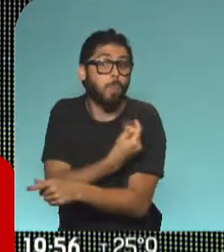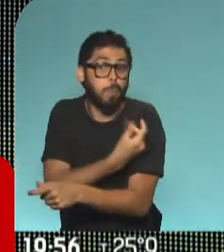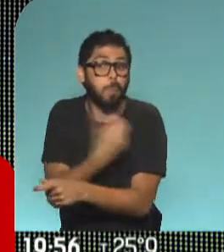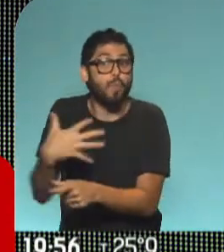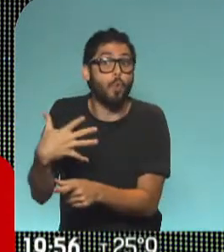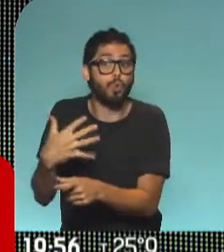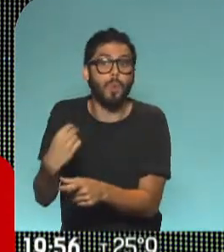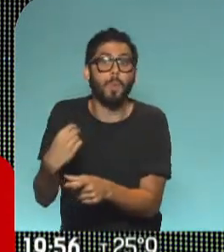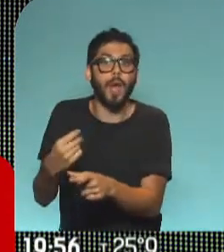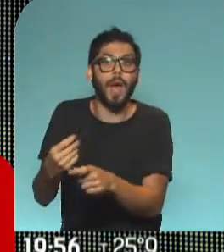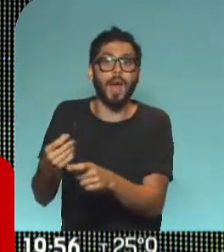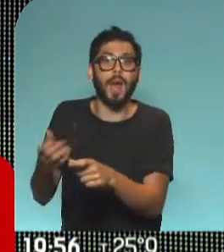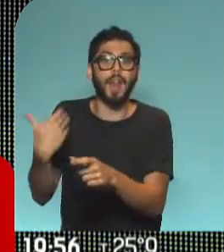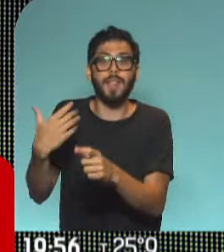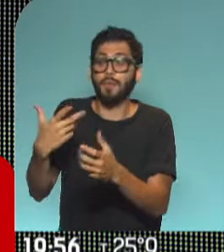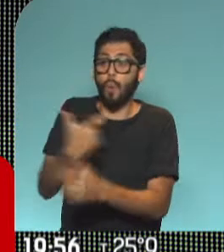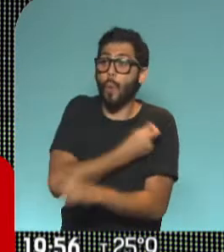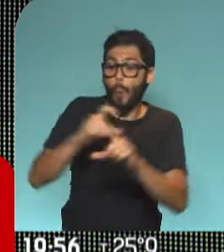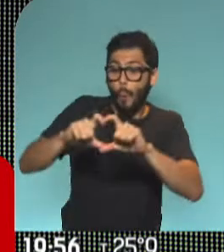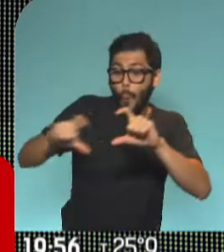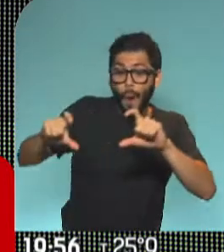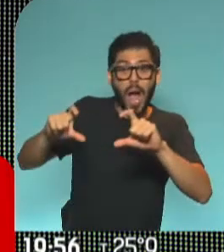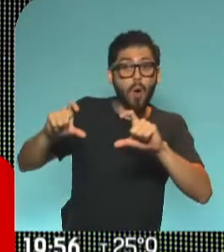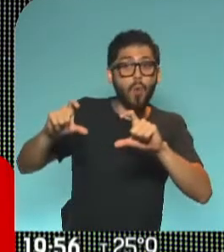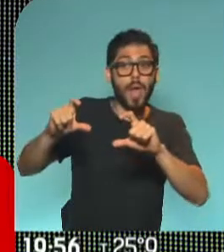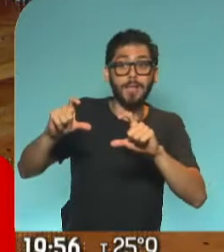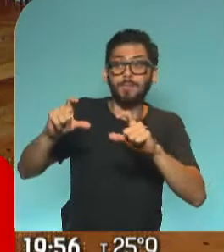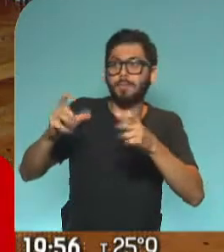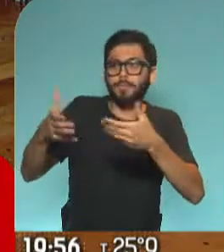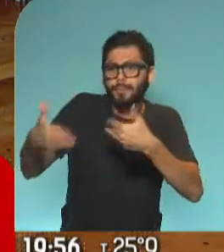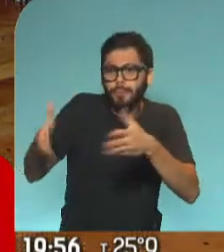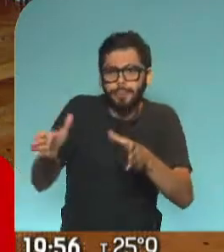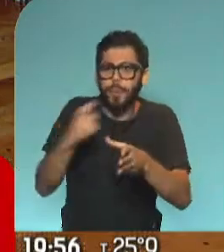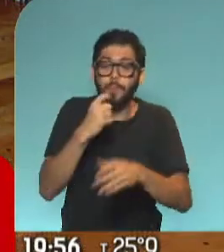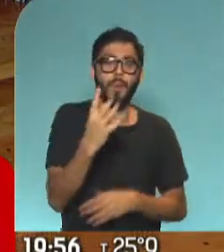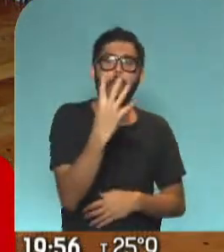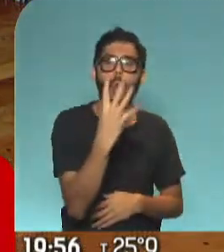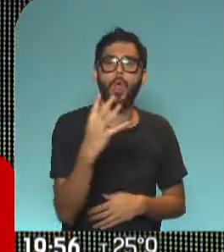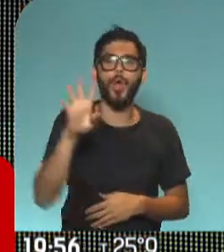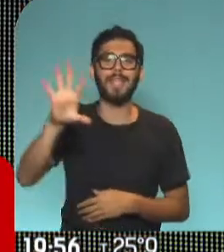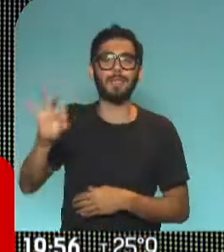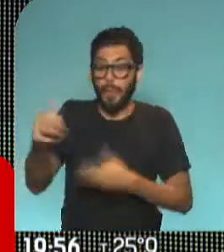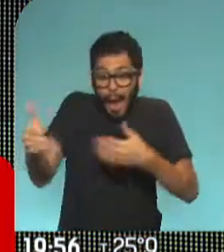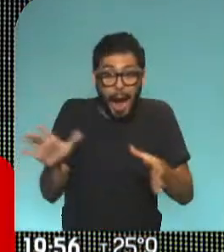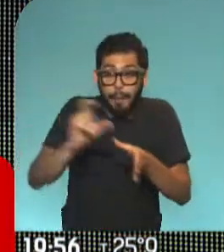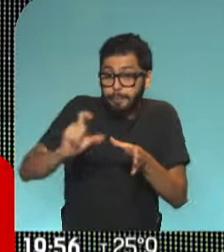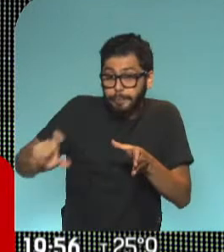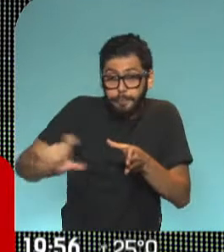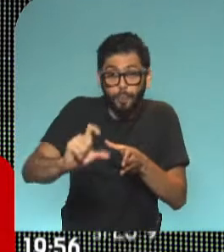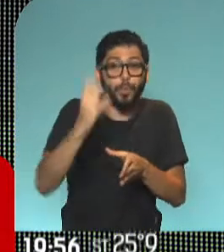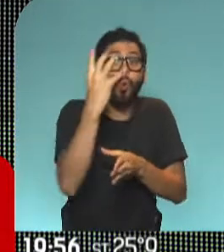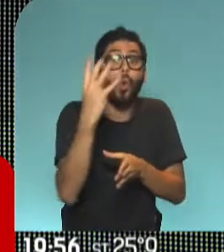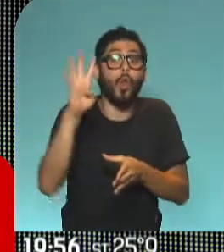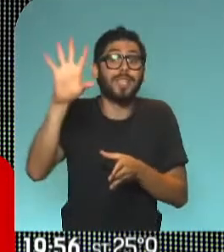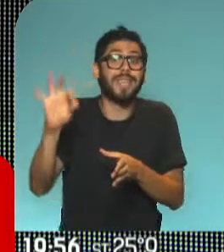principio venían cantidades fijas de dosis que no podían ser menores en la logística, por ejemplo 450 dosis, a una ciudad